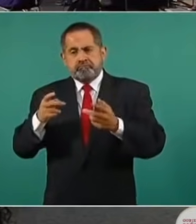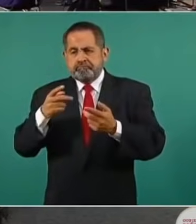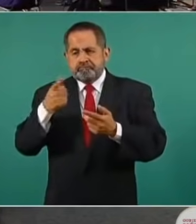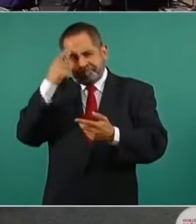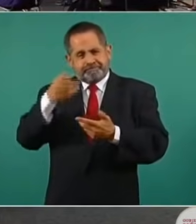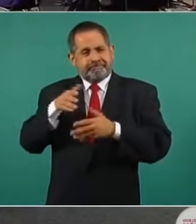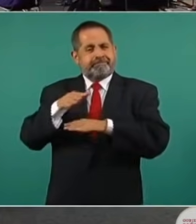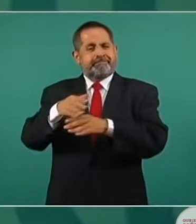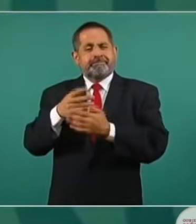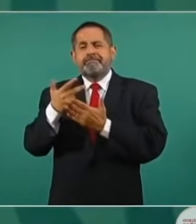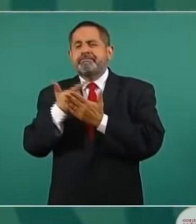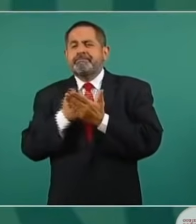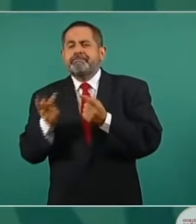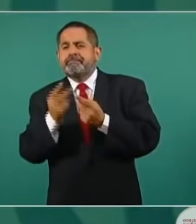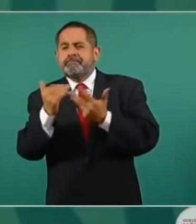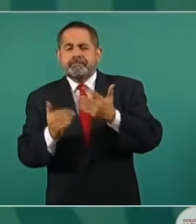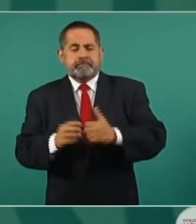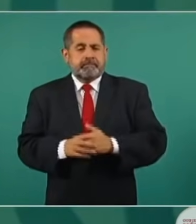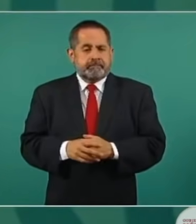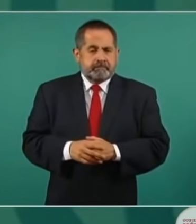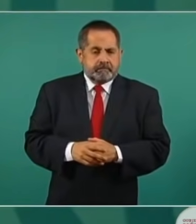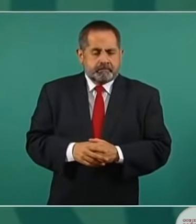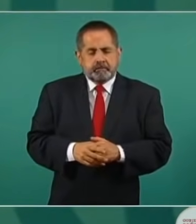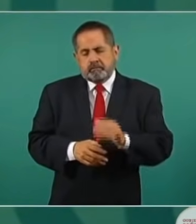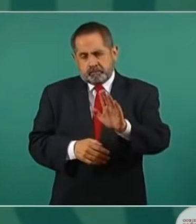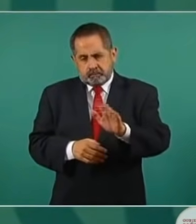Gracias. Bueno, esto tiene un origen